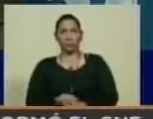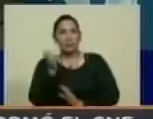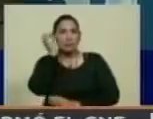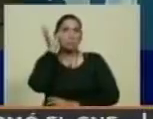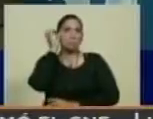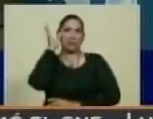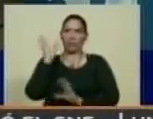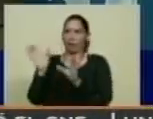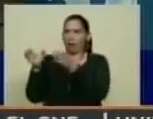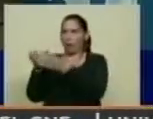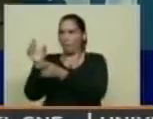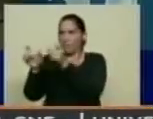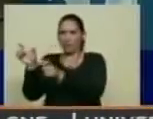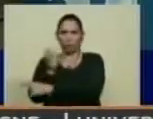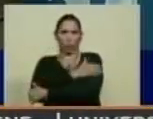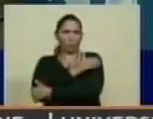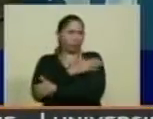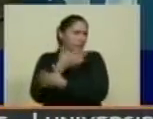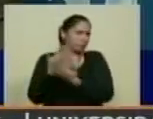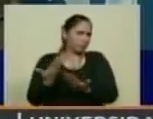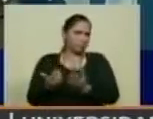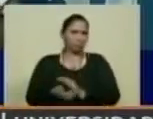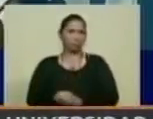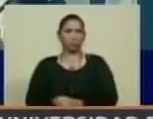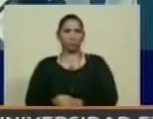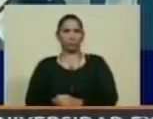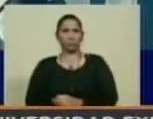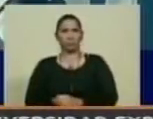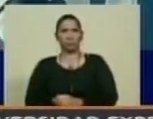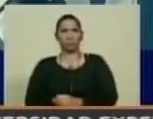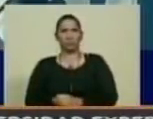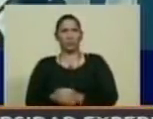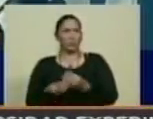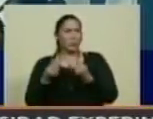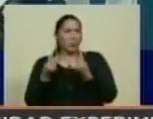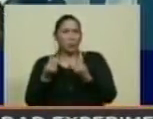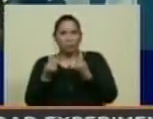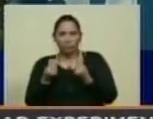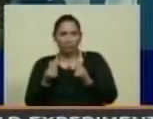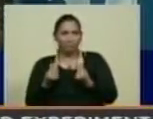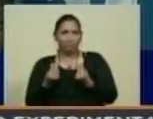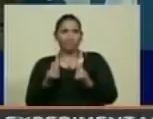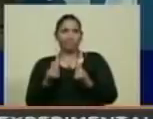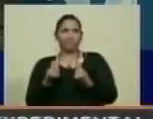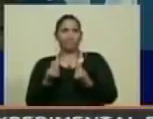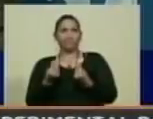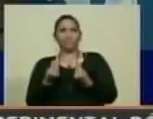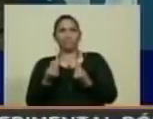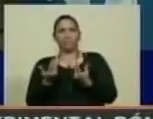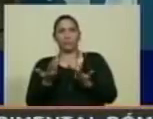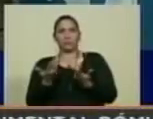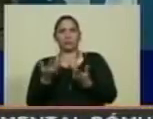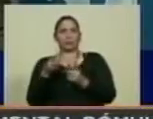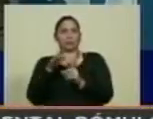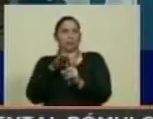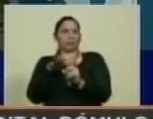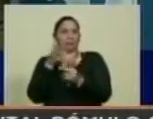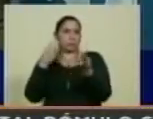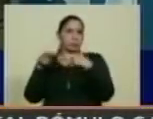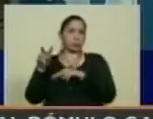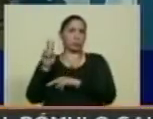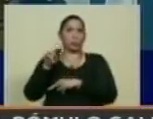inventando, repito, con un fanatismo, un goce necrofílico, para mí jamás visto. Esto es